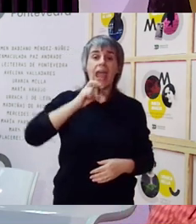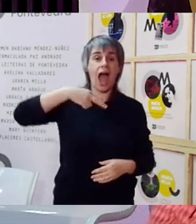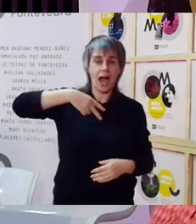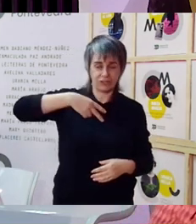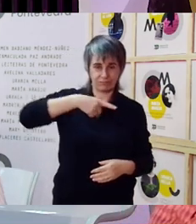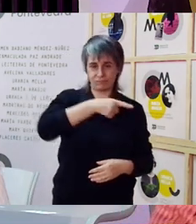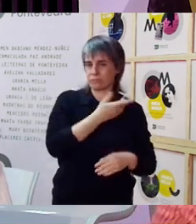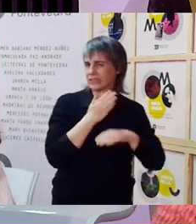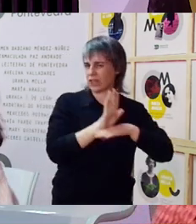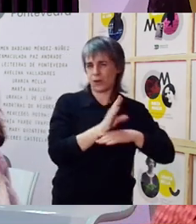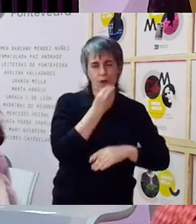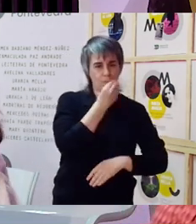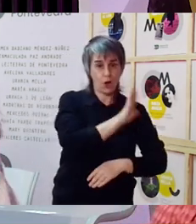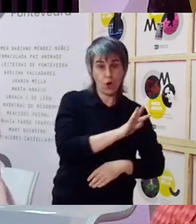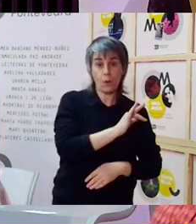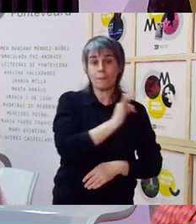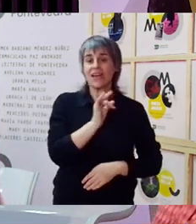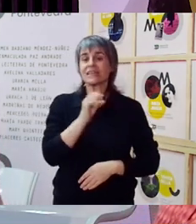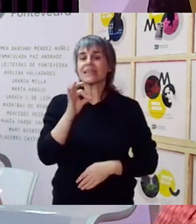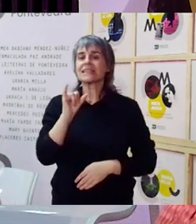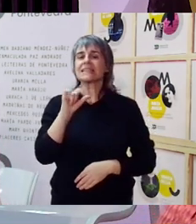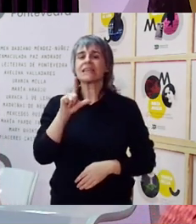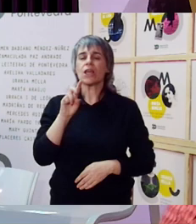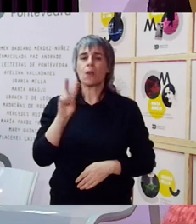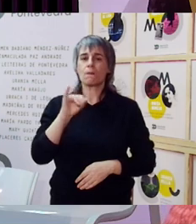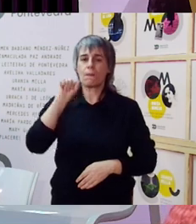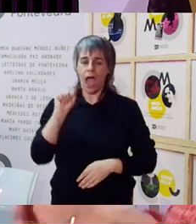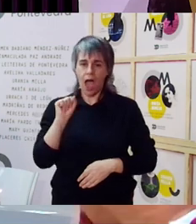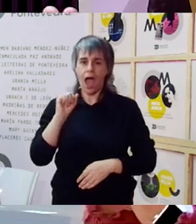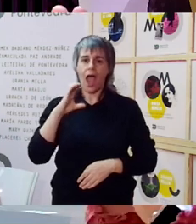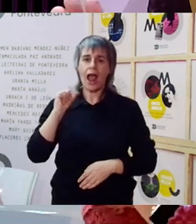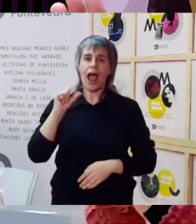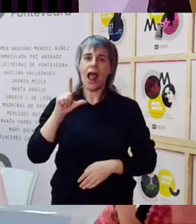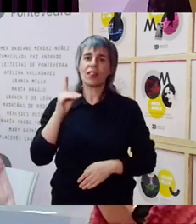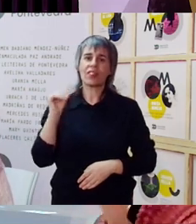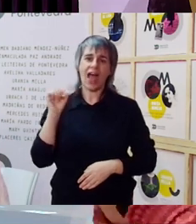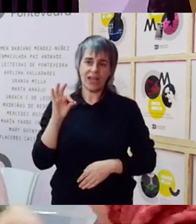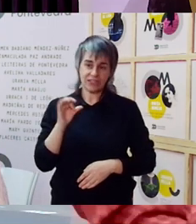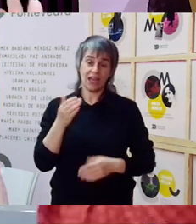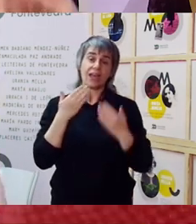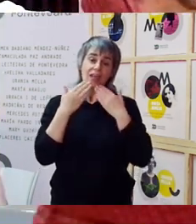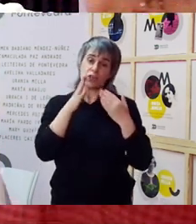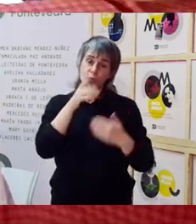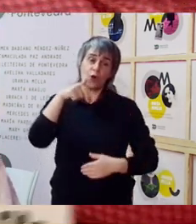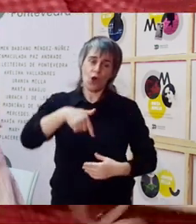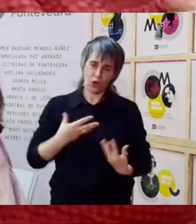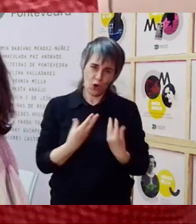conductora, e de Silvia Caldas. Moitísimas gracias por acompañarnos.